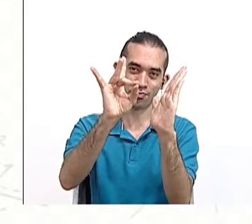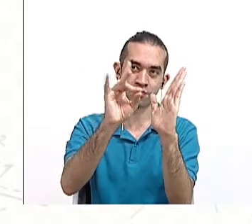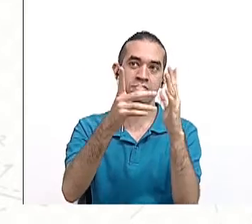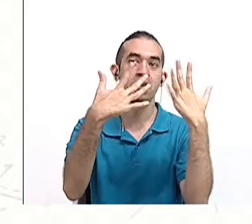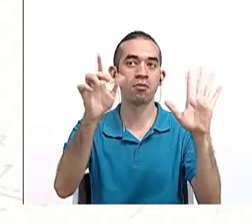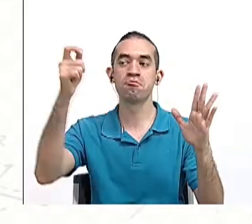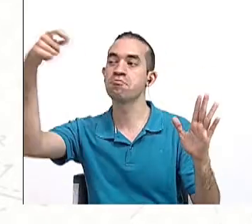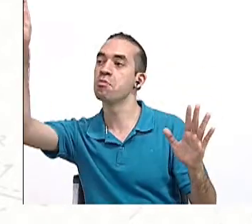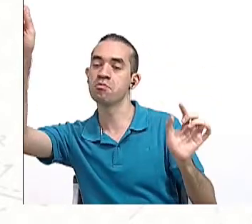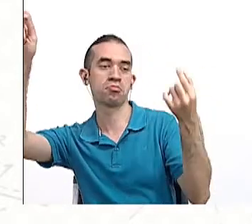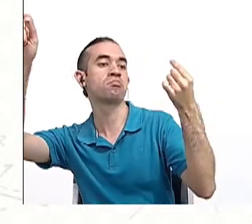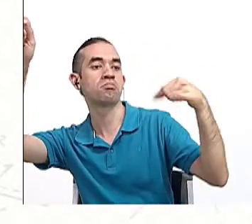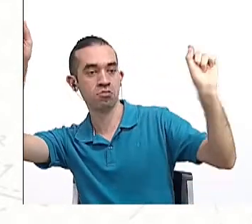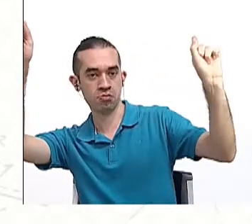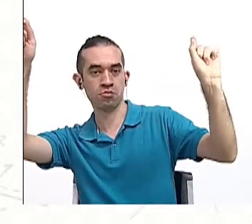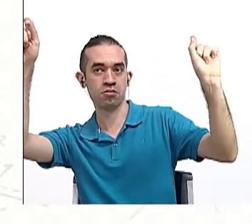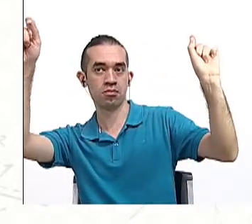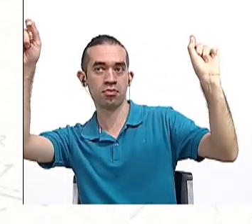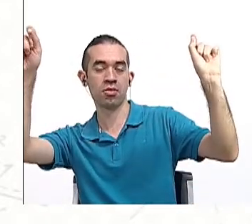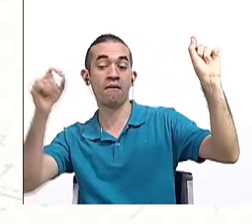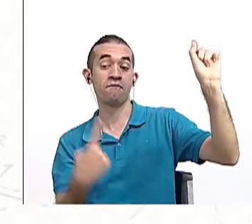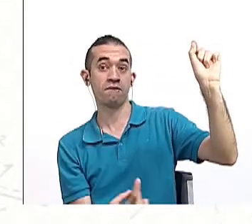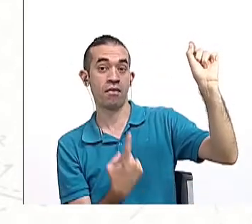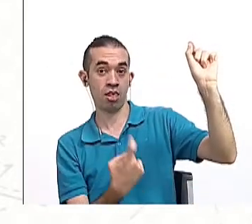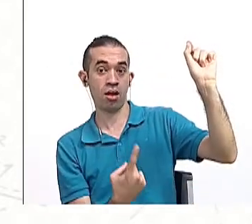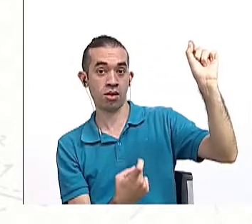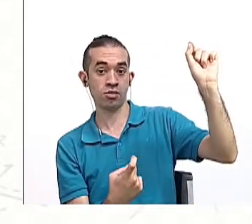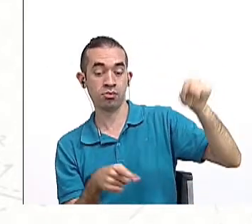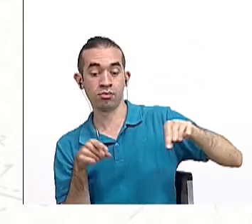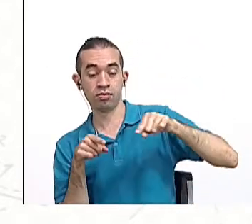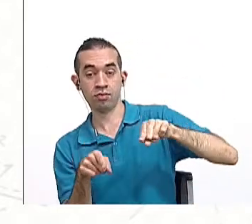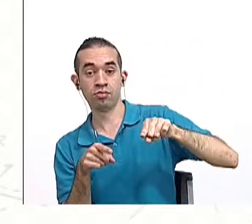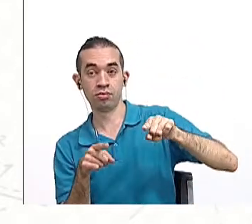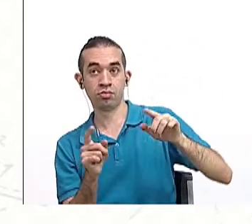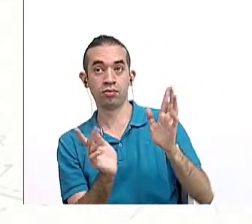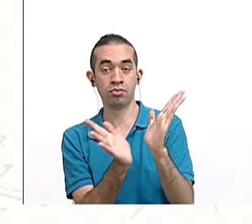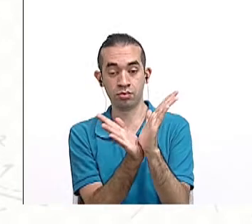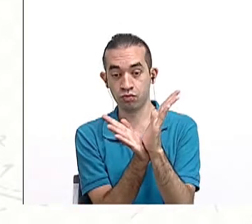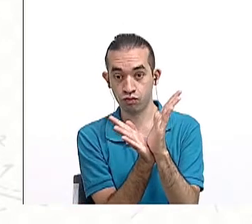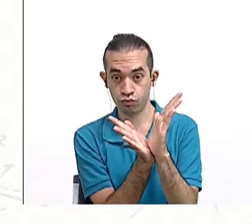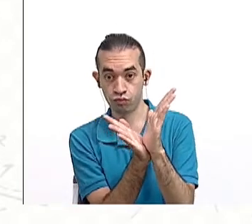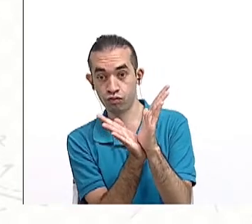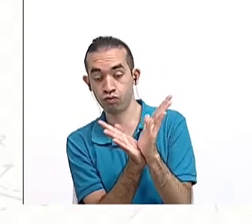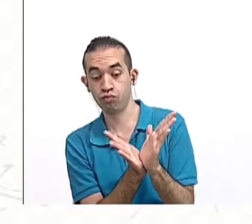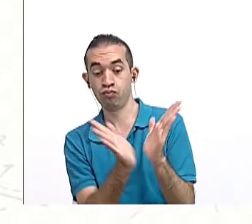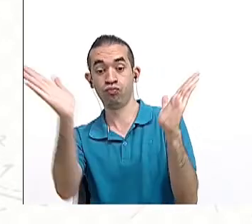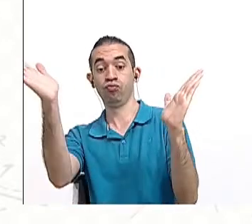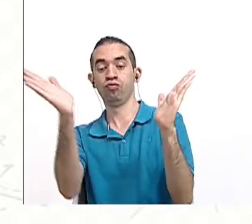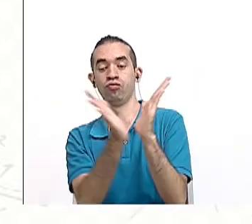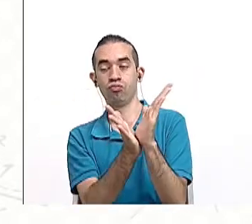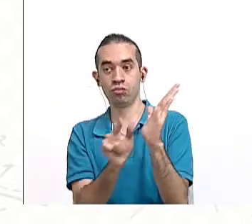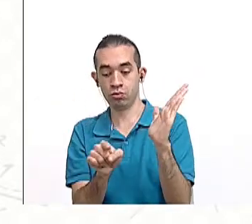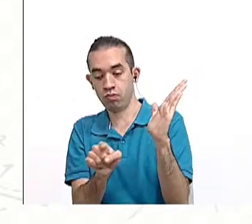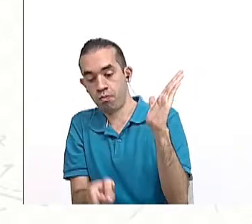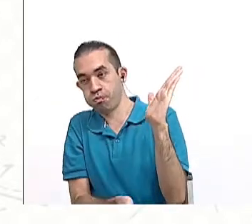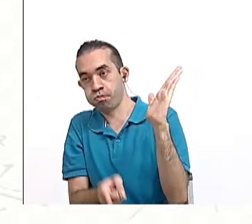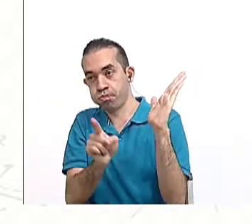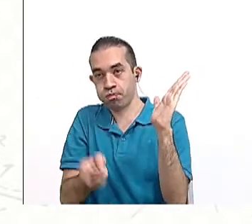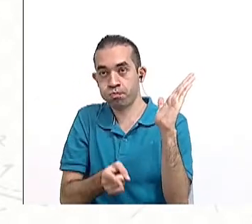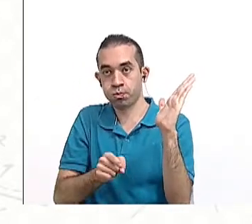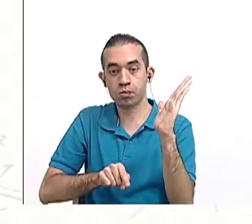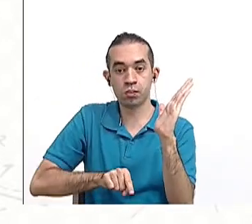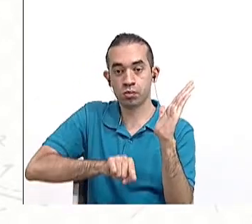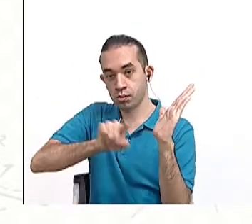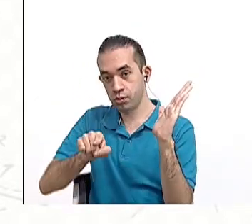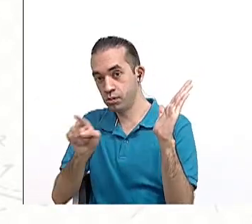por acá está muy bien ahora si determinamos el valor de beta como podríamos determinar lo que es